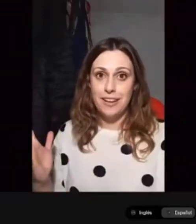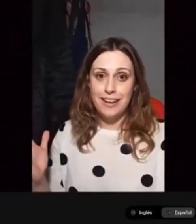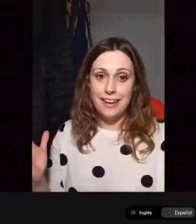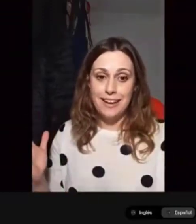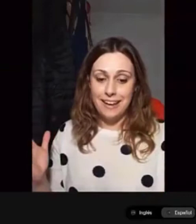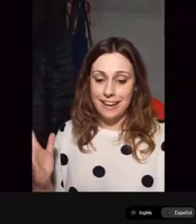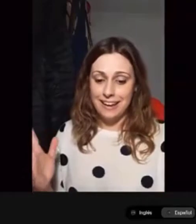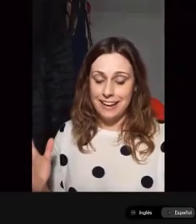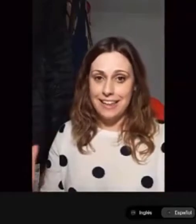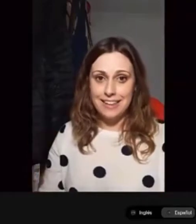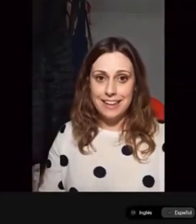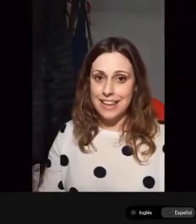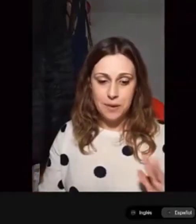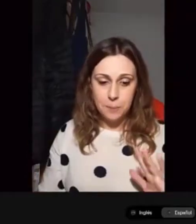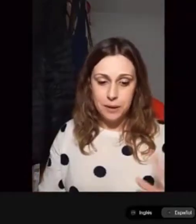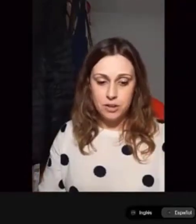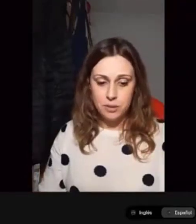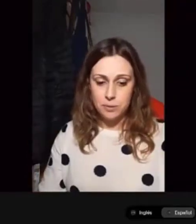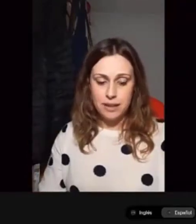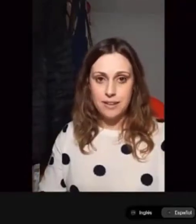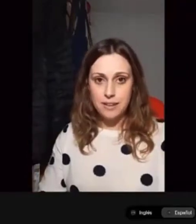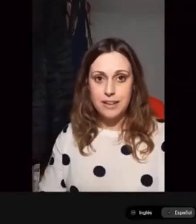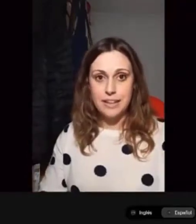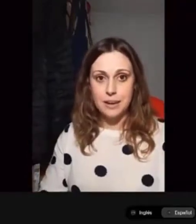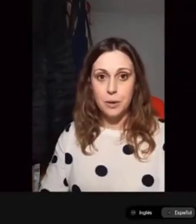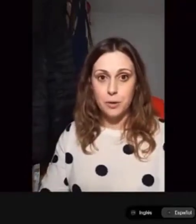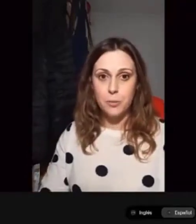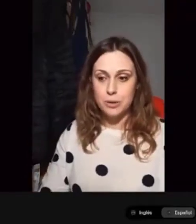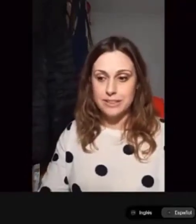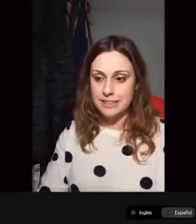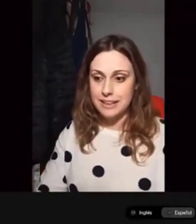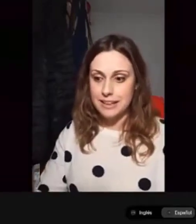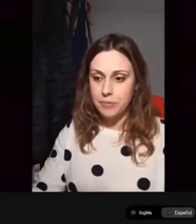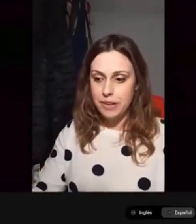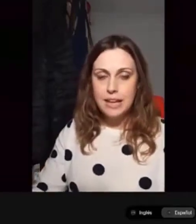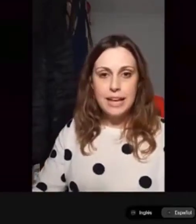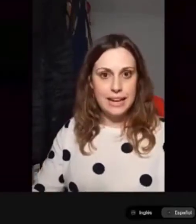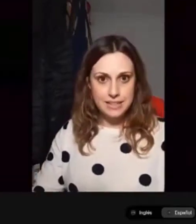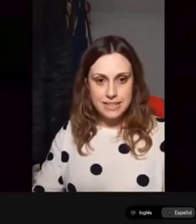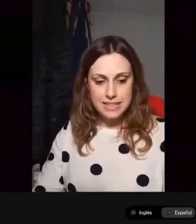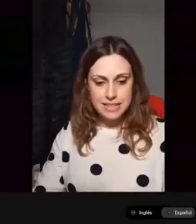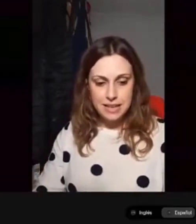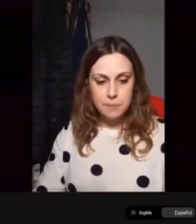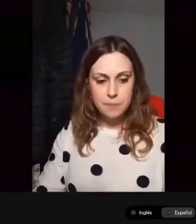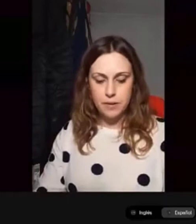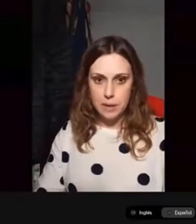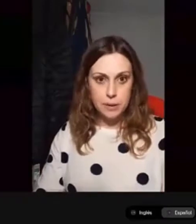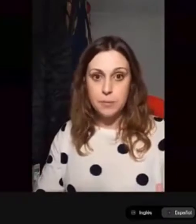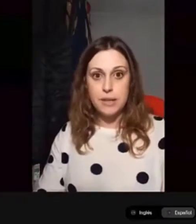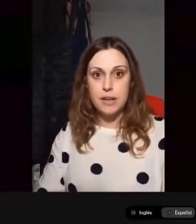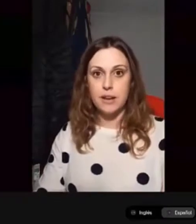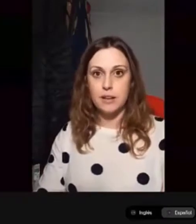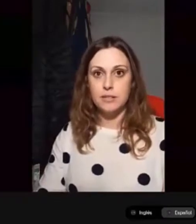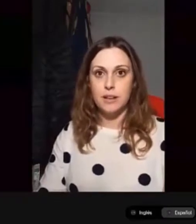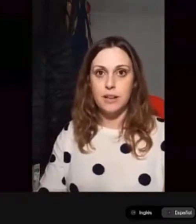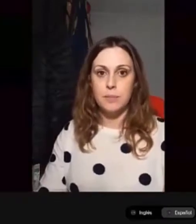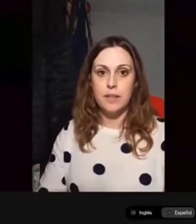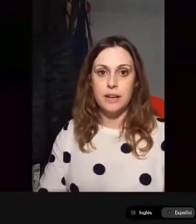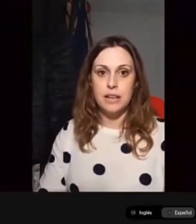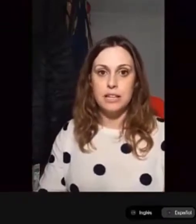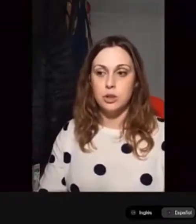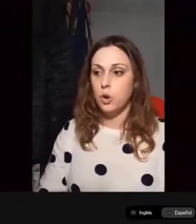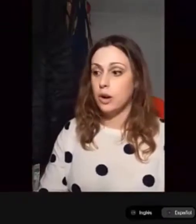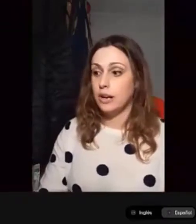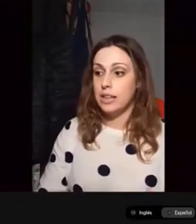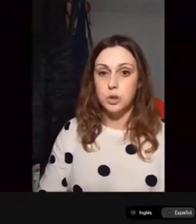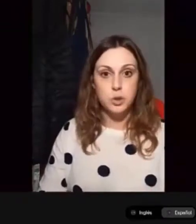aún qué hacer, quedaban 1000 cosas por hacer y recuerdo pues el estrés de ese día y de la misma mañana de